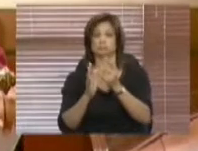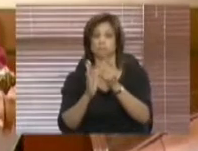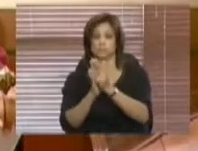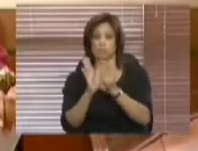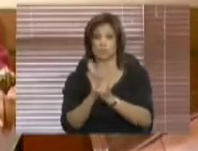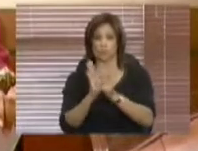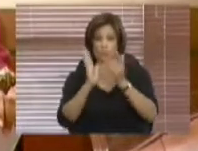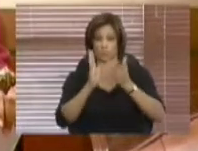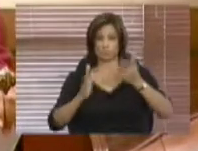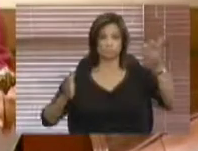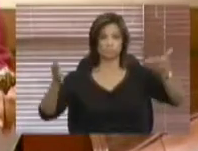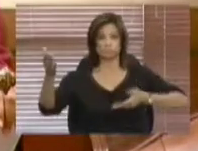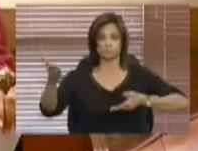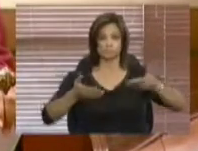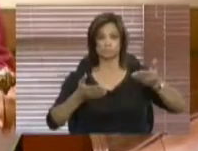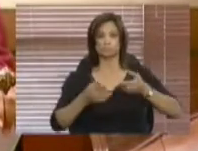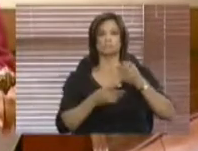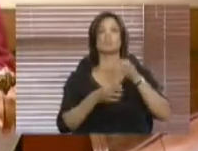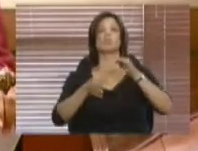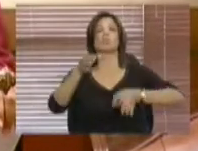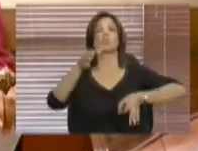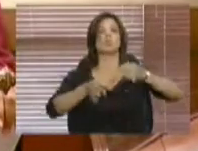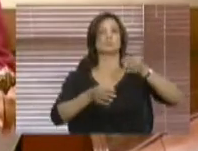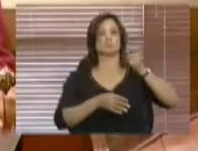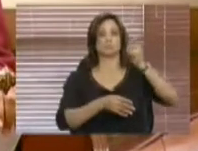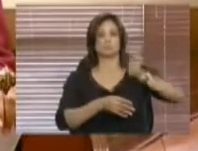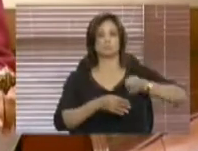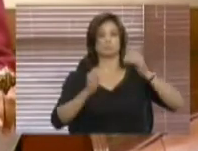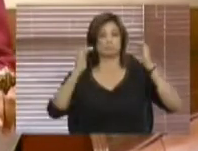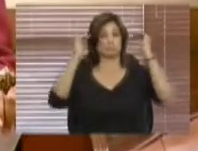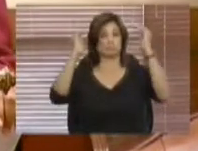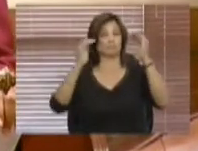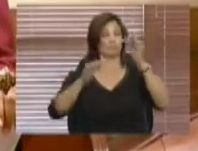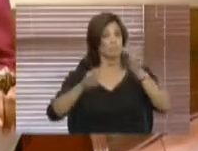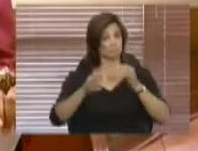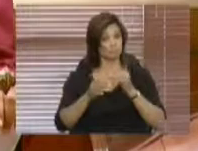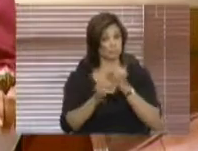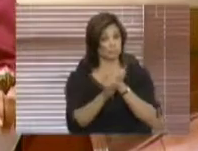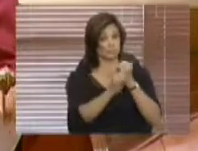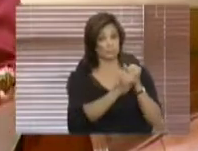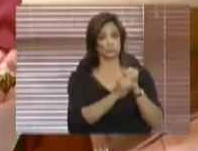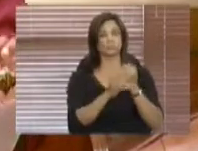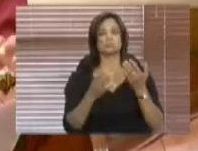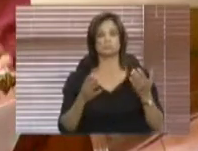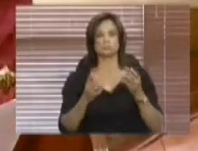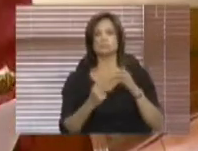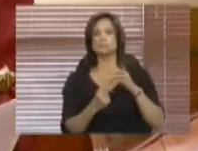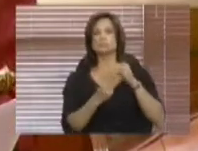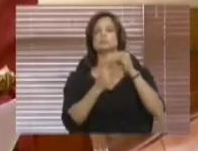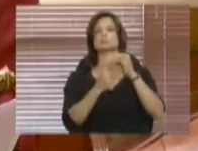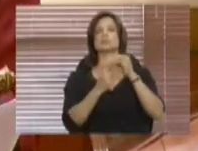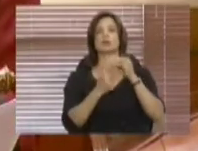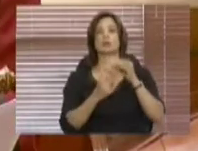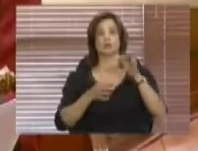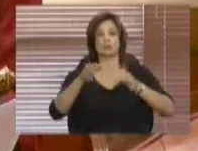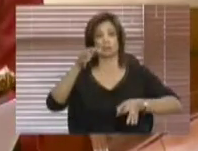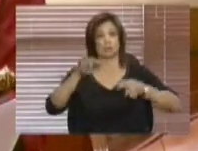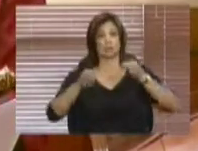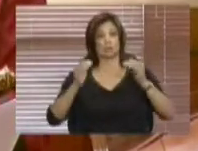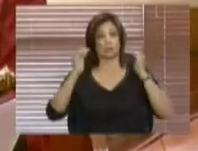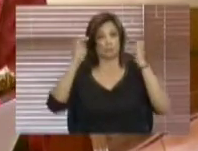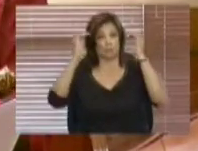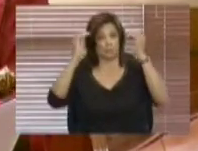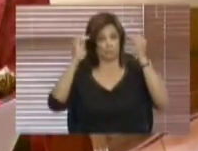invitados, honorables jueces de las altas cortes, sobre todo de la Suprema Corte